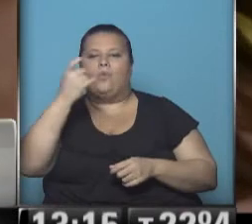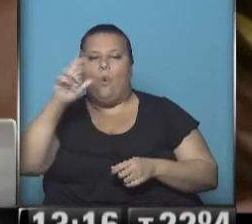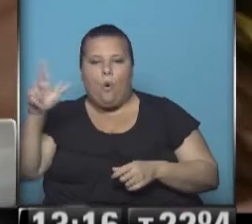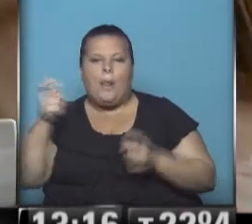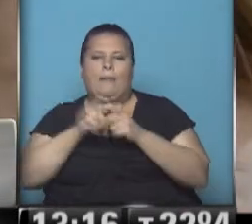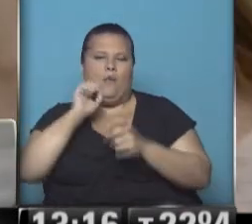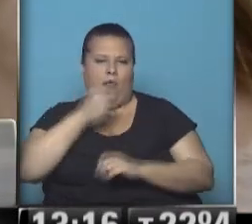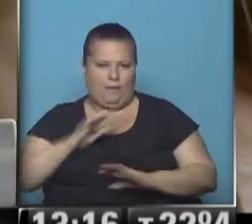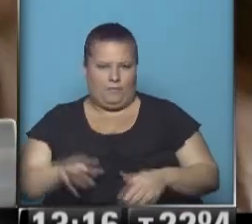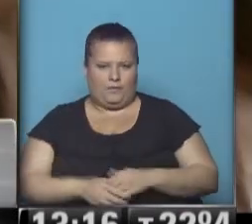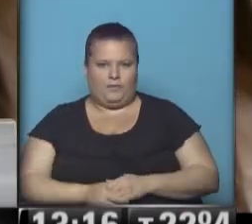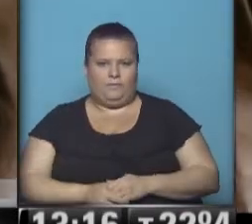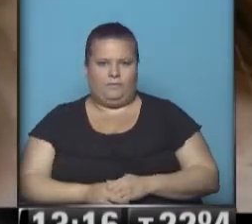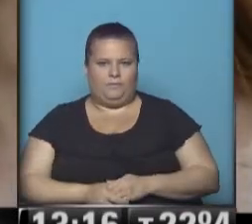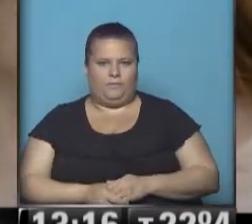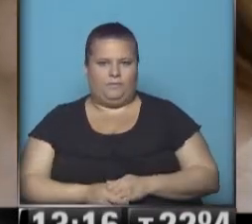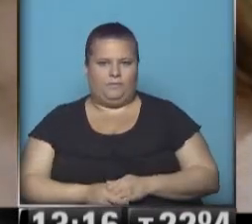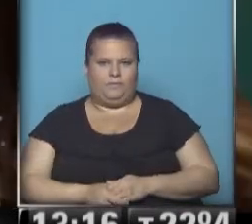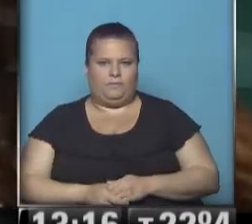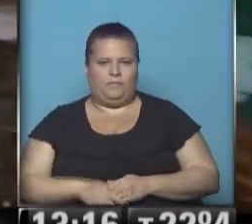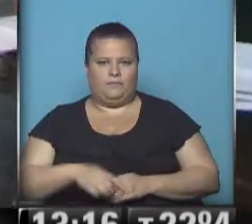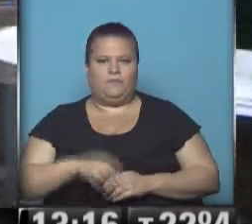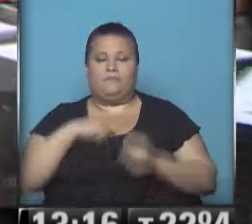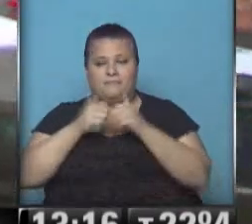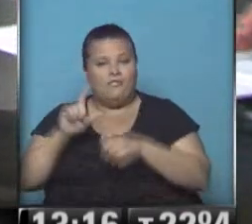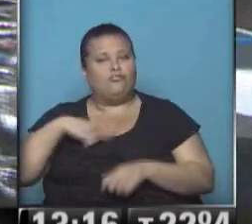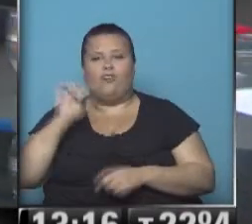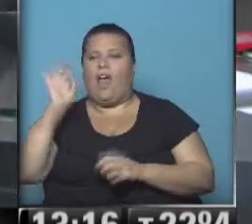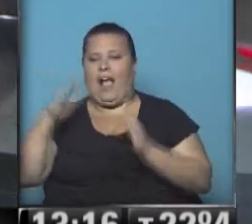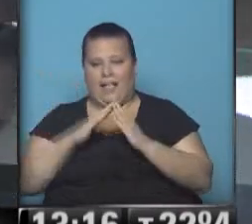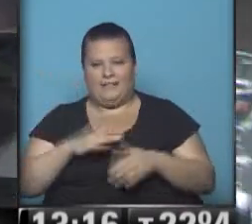de Rodolfo Durán. Déjate llevar. Solo hasta mi casa. ¡Ay, Carmen! Gracias, Gaby.